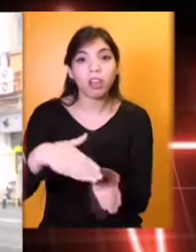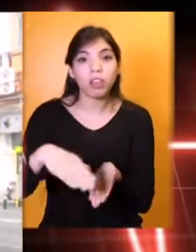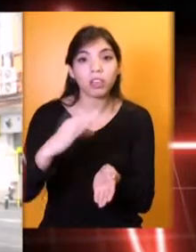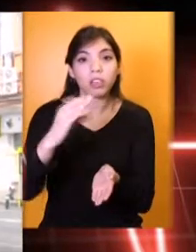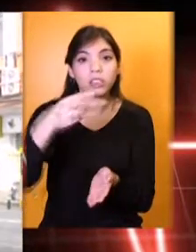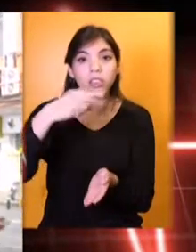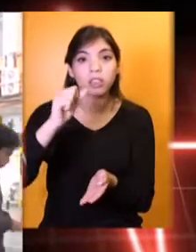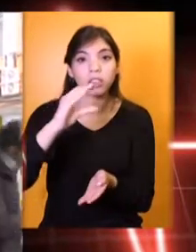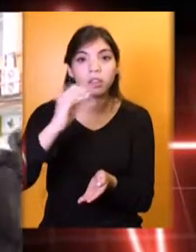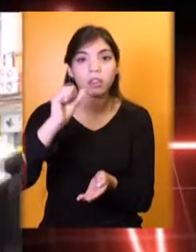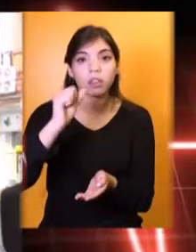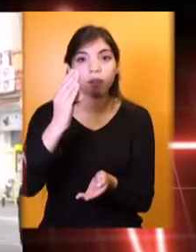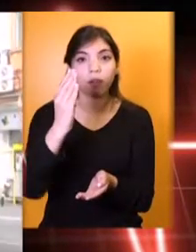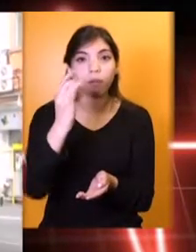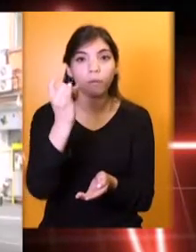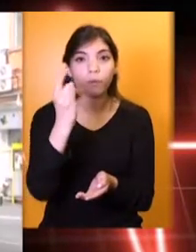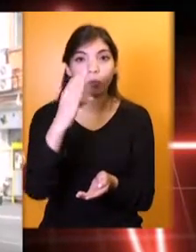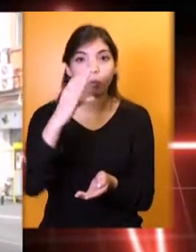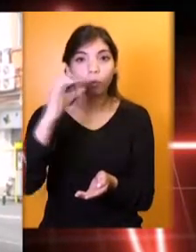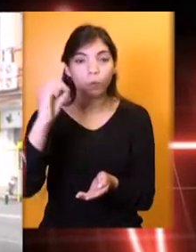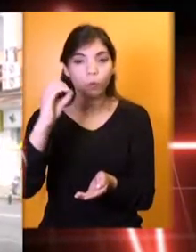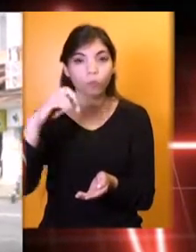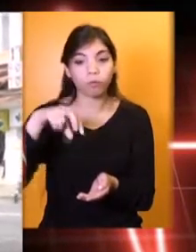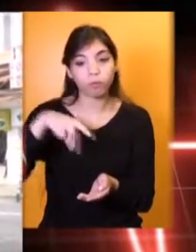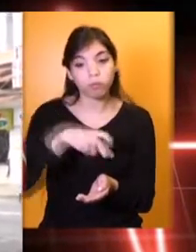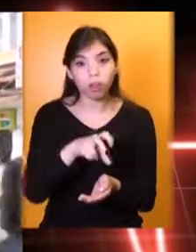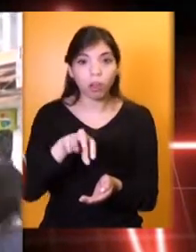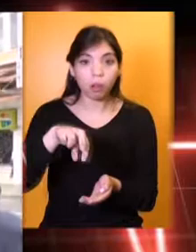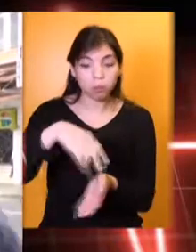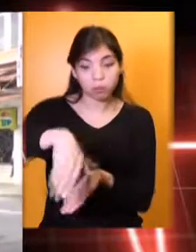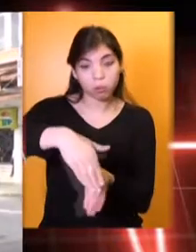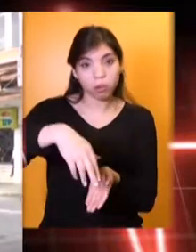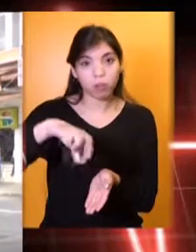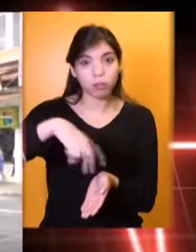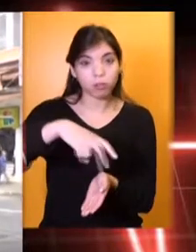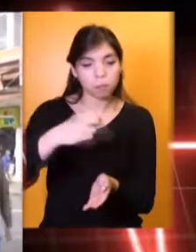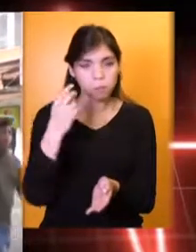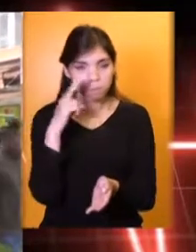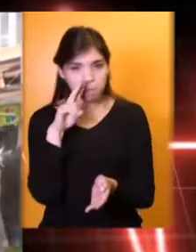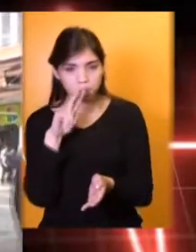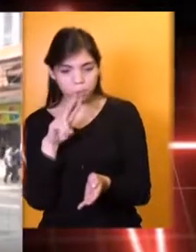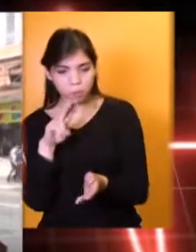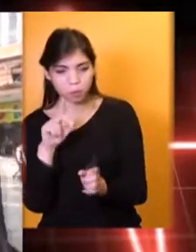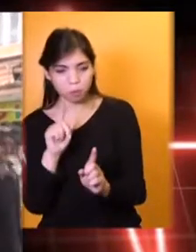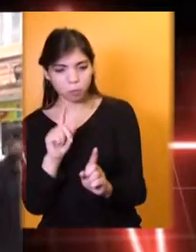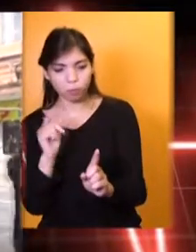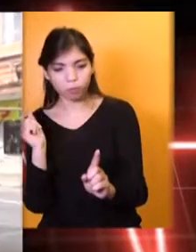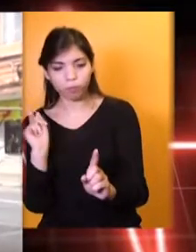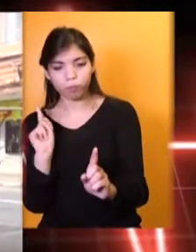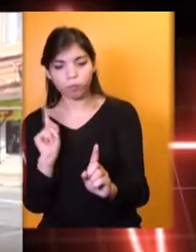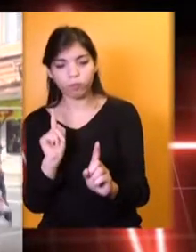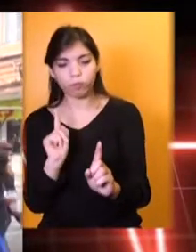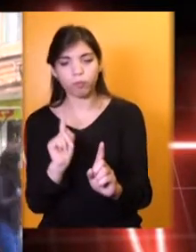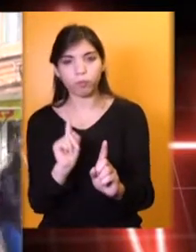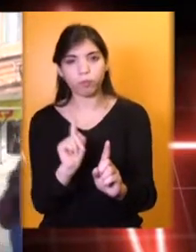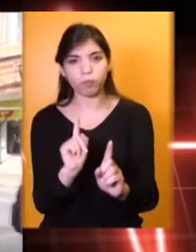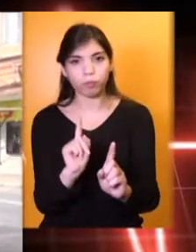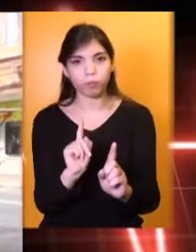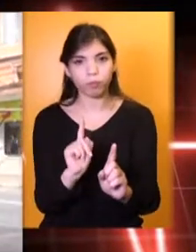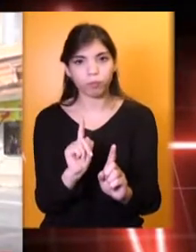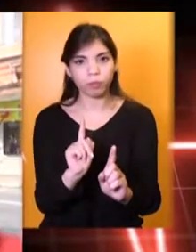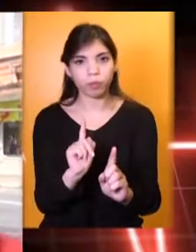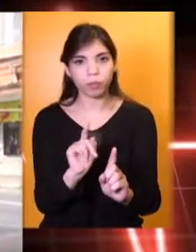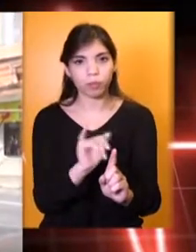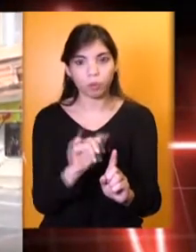yendo hacia Chacabuco. De ahí el tipo llega hasta Paso Cebra, vuelve y cruza hacia el frente y aquí fue cuando